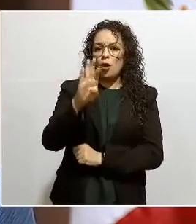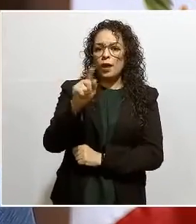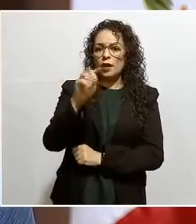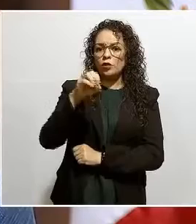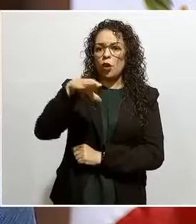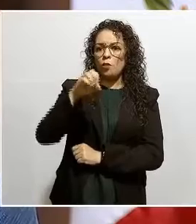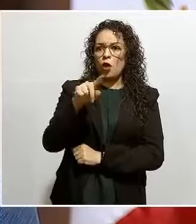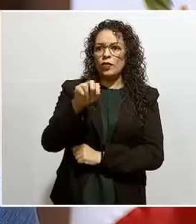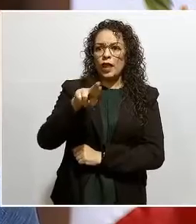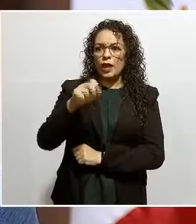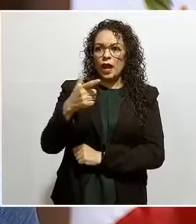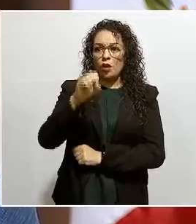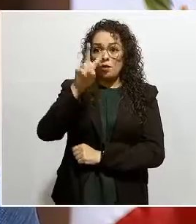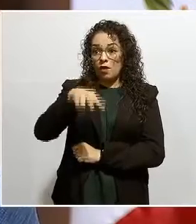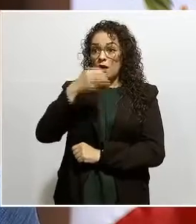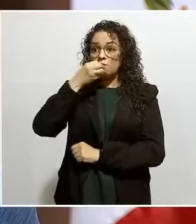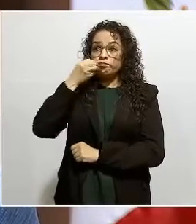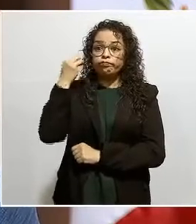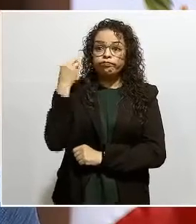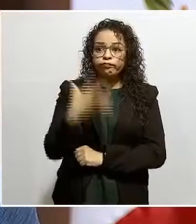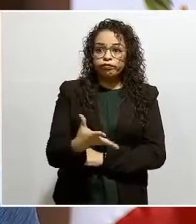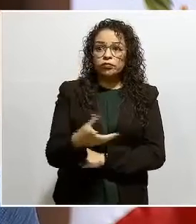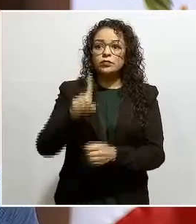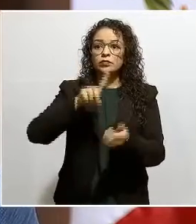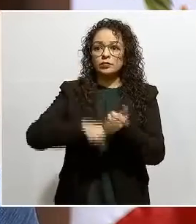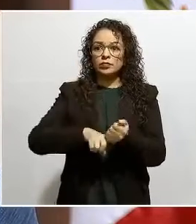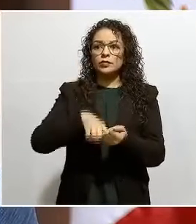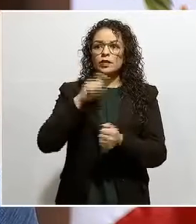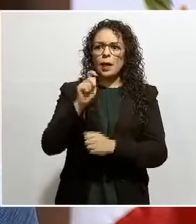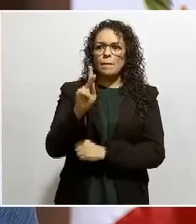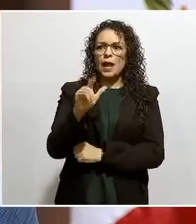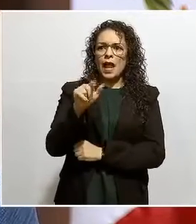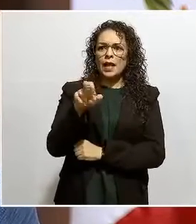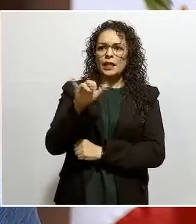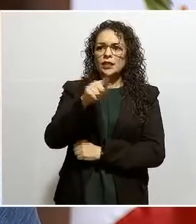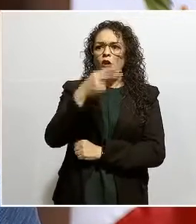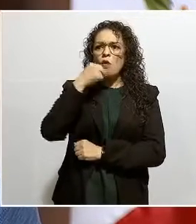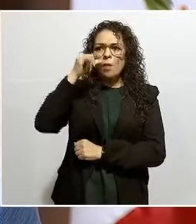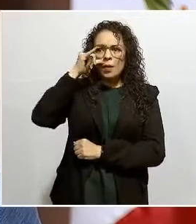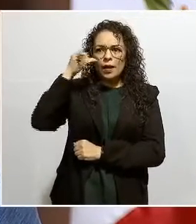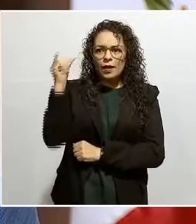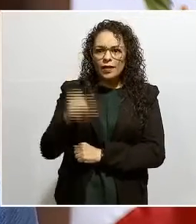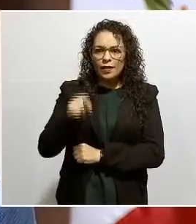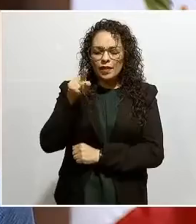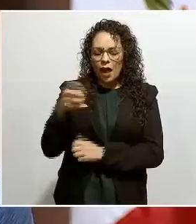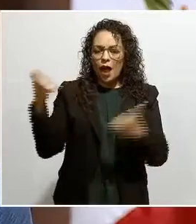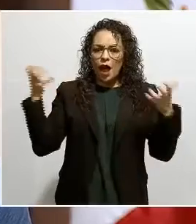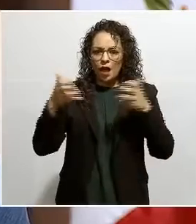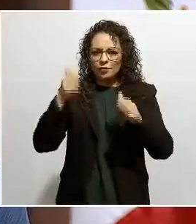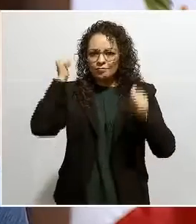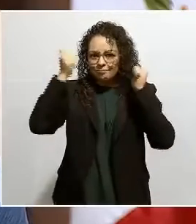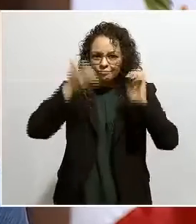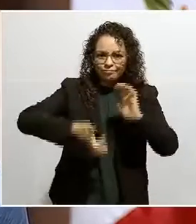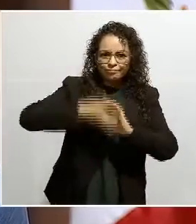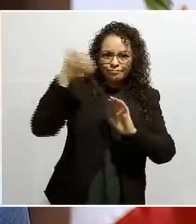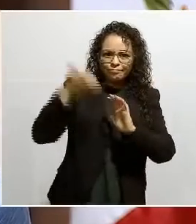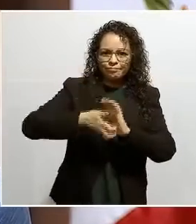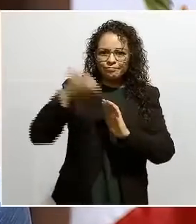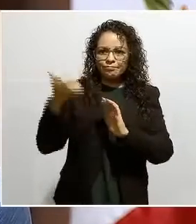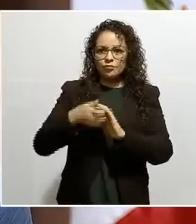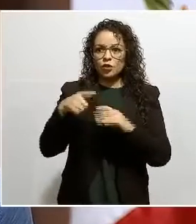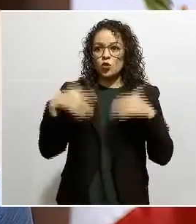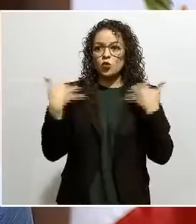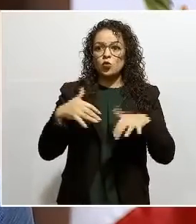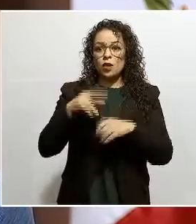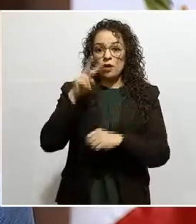hermoso Guido Reni, así como una litografía de Piranesi, artista italiano, arquitecto y arqueólogo con el que imagino debe haber sentido